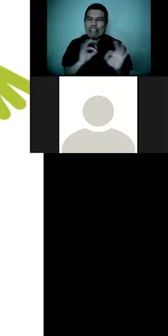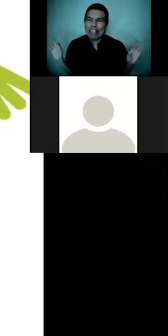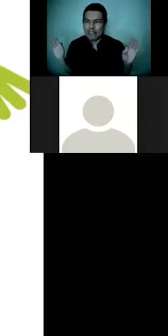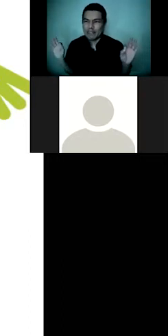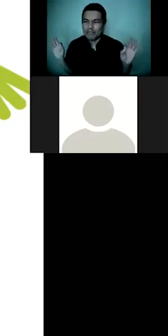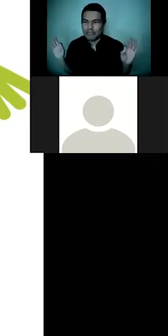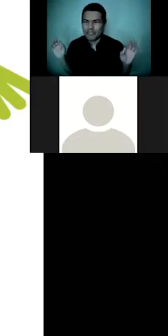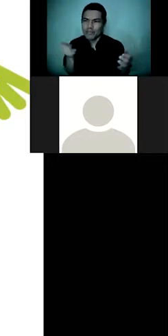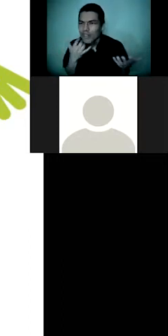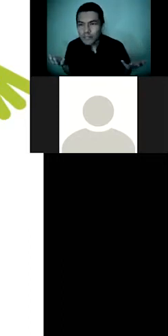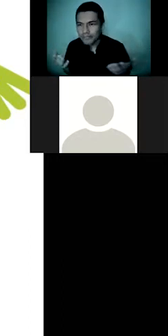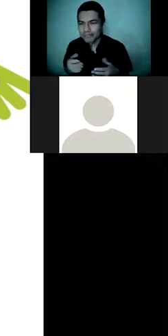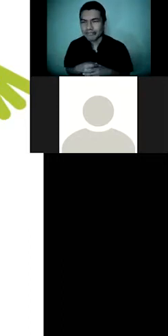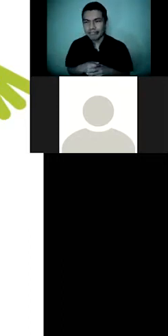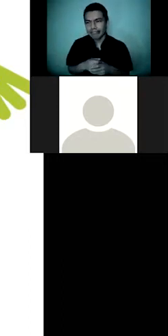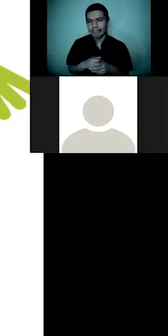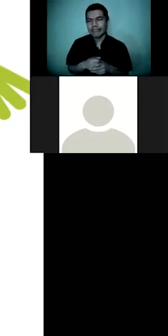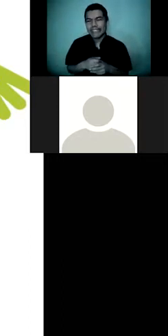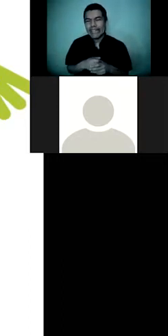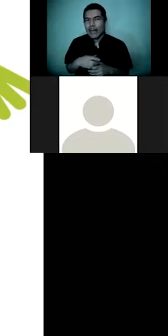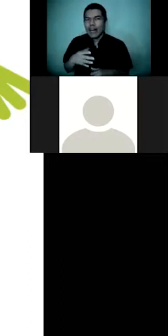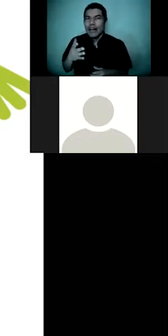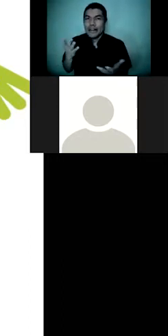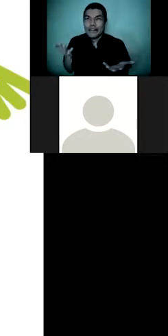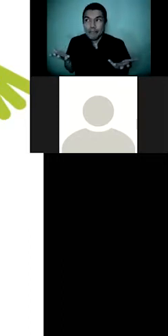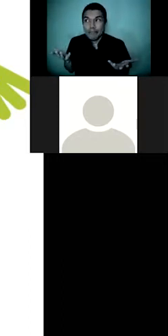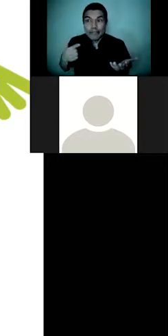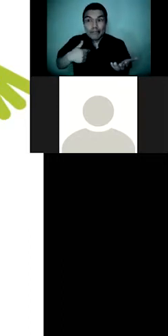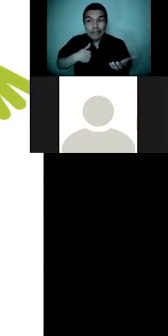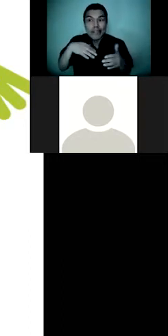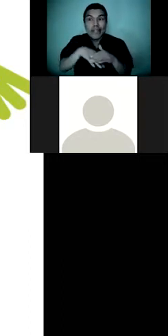No me gustó nada, para nada. ¿Pero por qué? ¿Qué pasó?